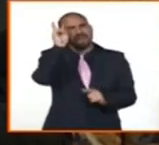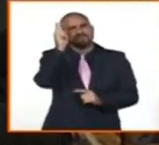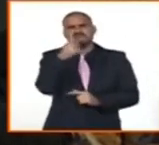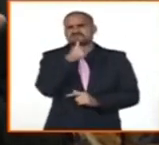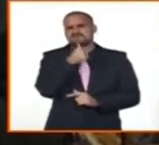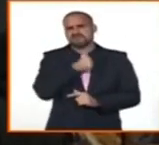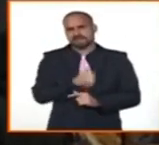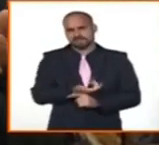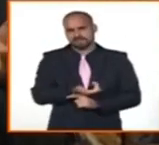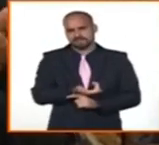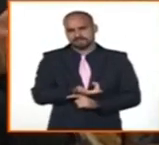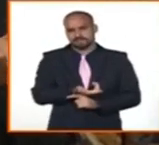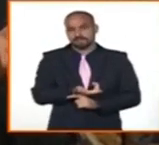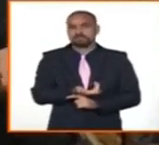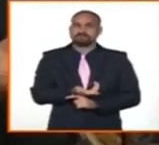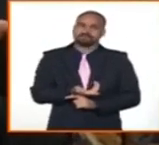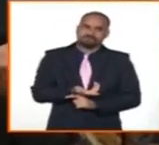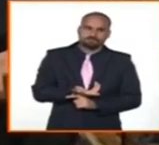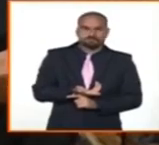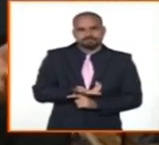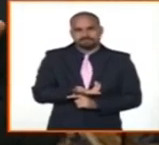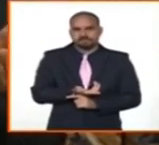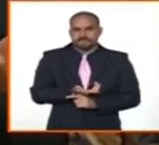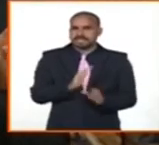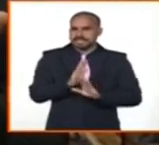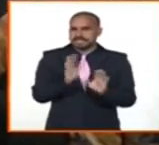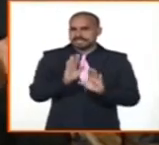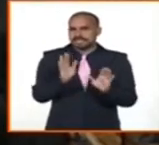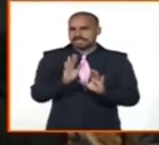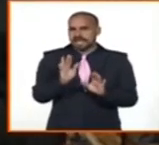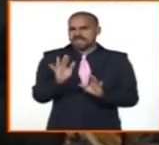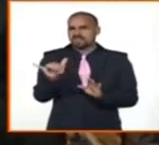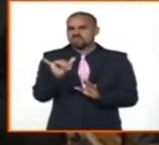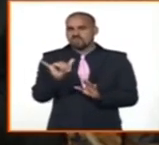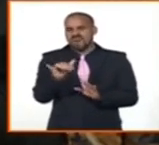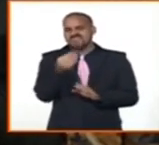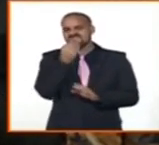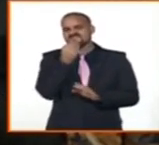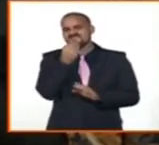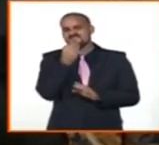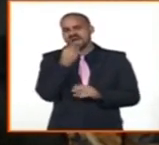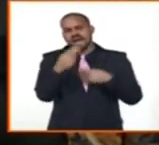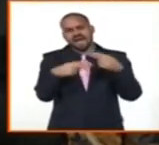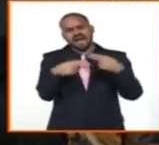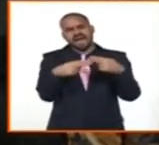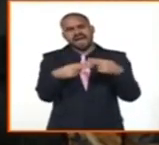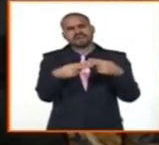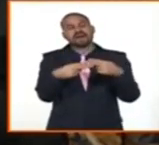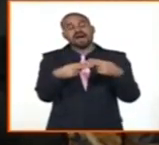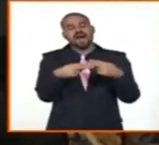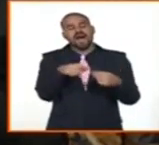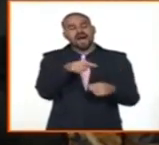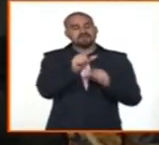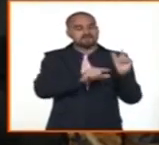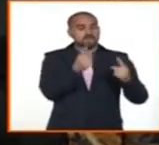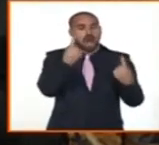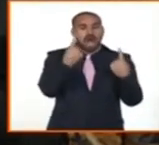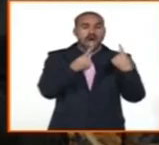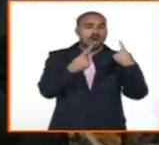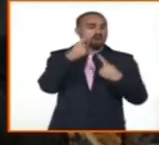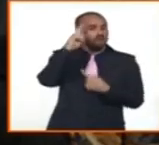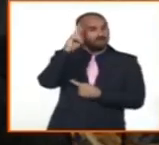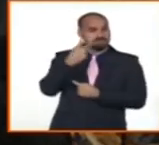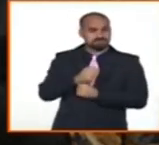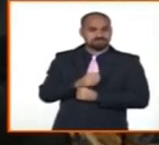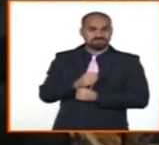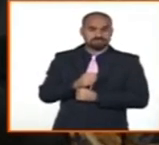logrando algo de lo funesto, de lo perverso, pero han indudablemente, el imperio ha logrado